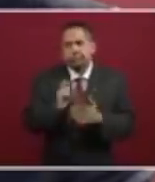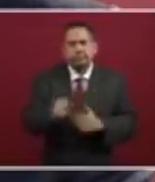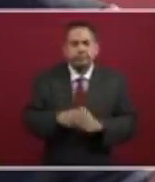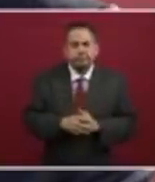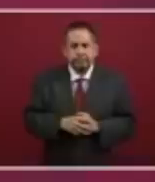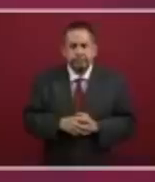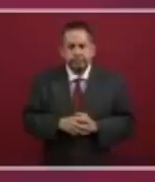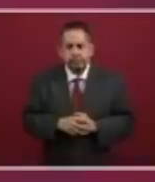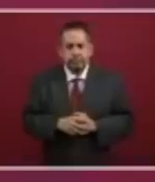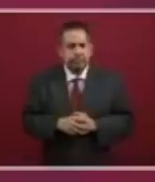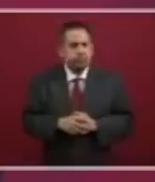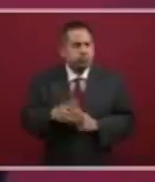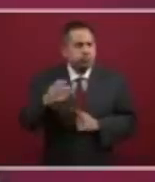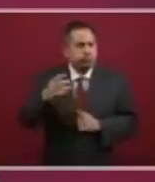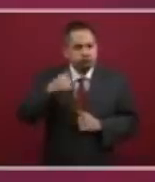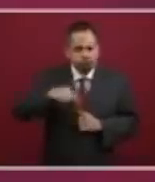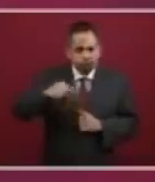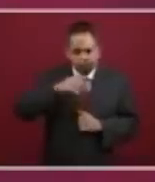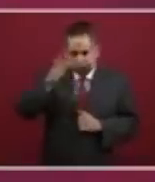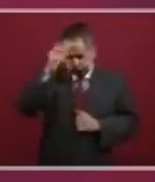los acuerdos